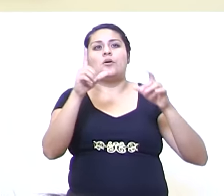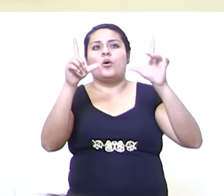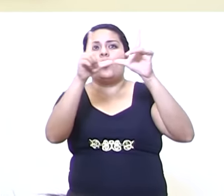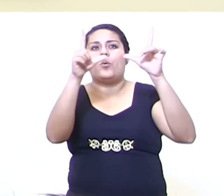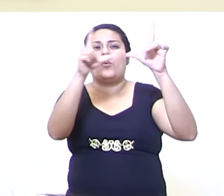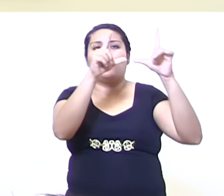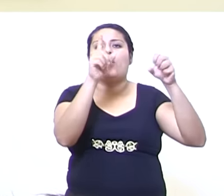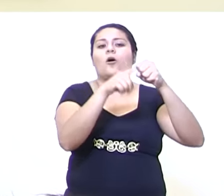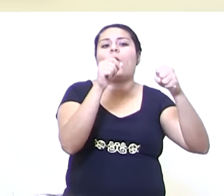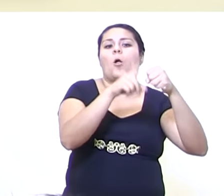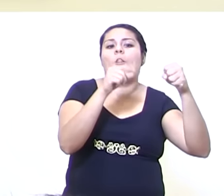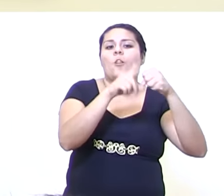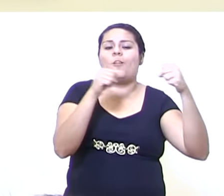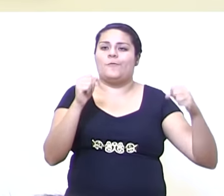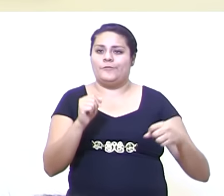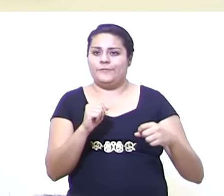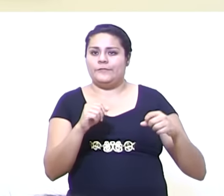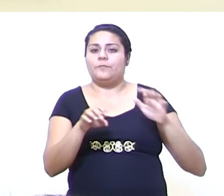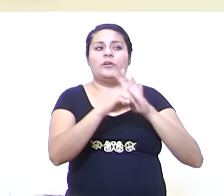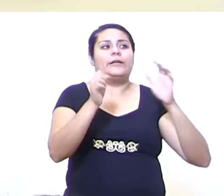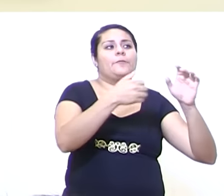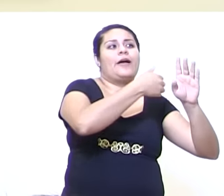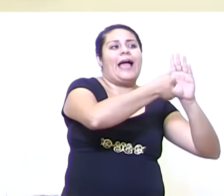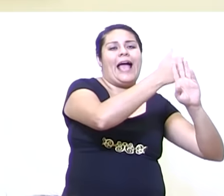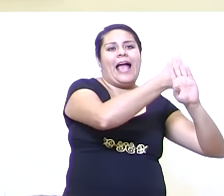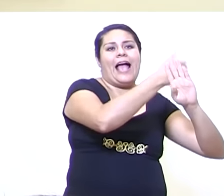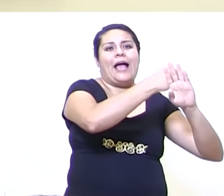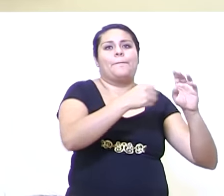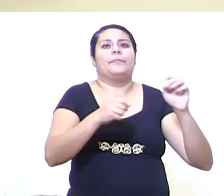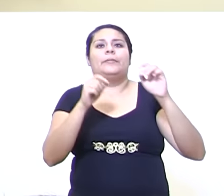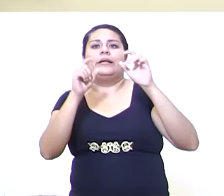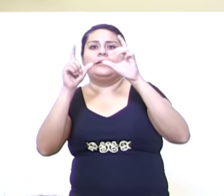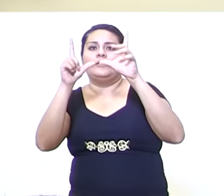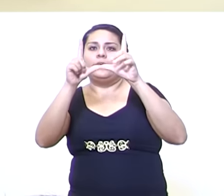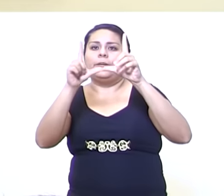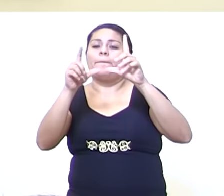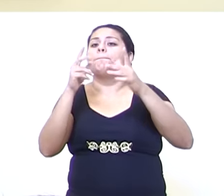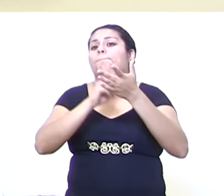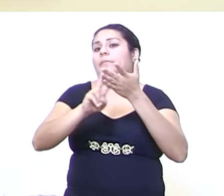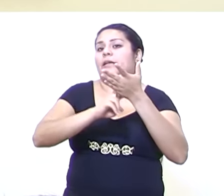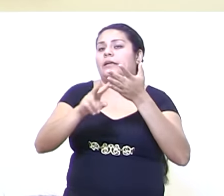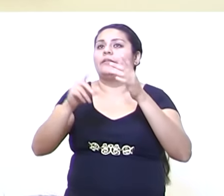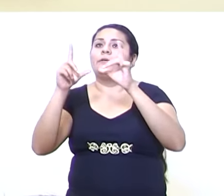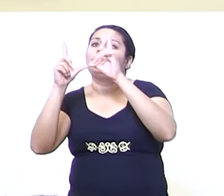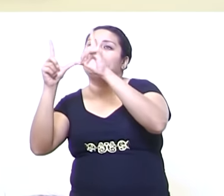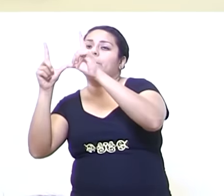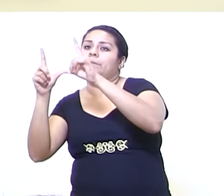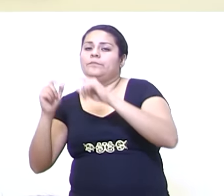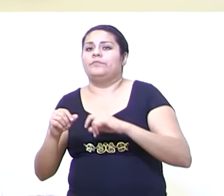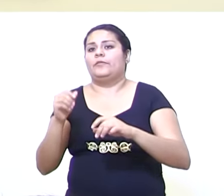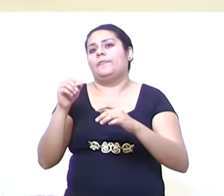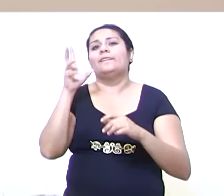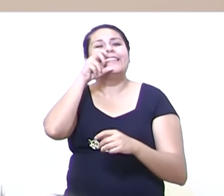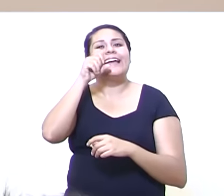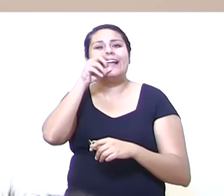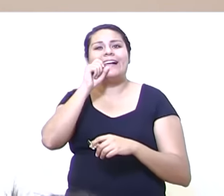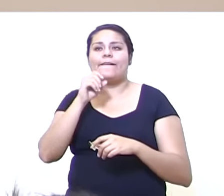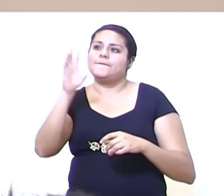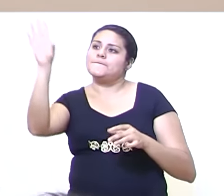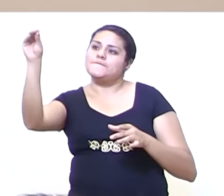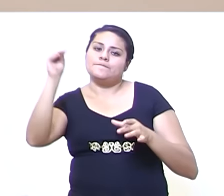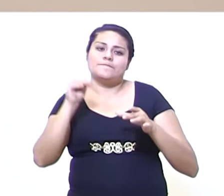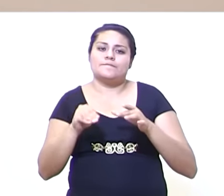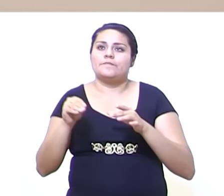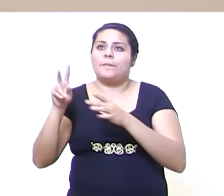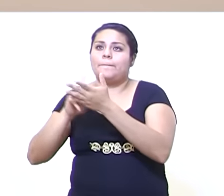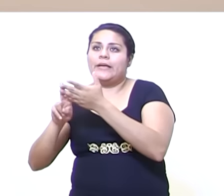Podríamos agrupar las que son amarillas, las que son verdes y las que son naranjas y tendrían algo en